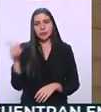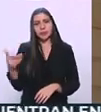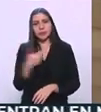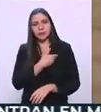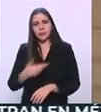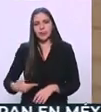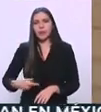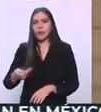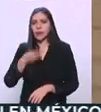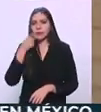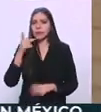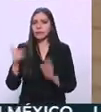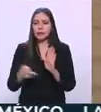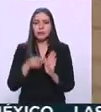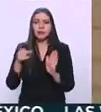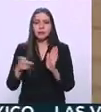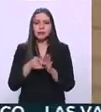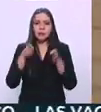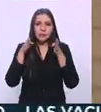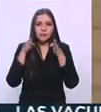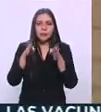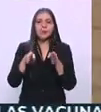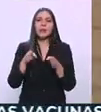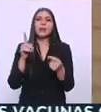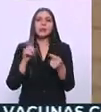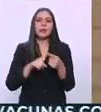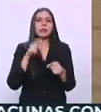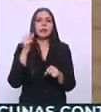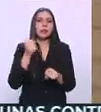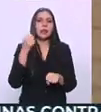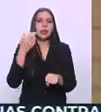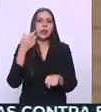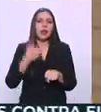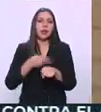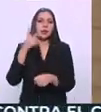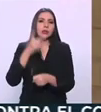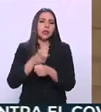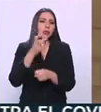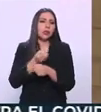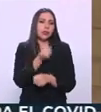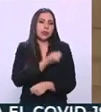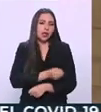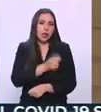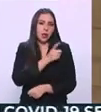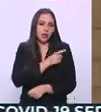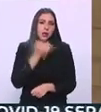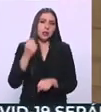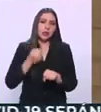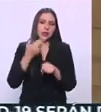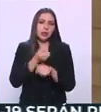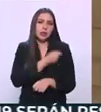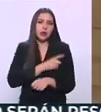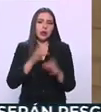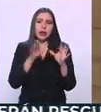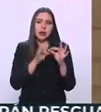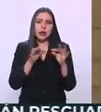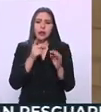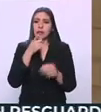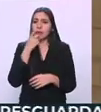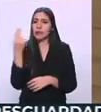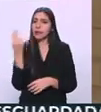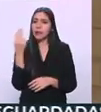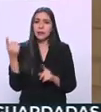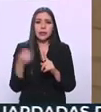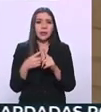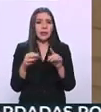muchísimo, y el secretario de Salud y el subsecretario Hugo López-Gatell, la importancia de la prevención. Estaba yo